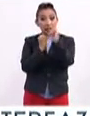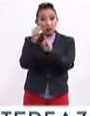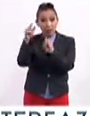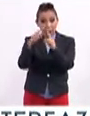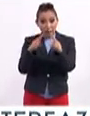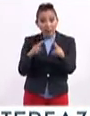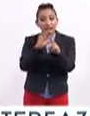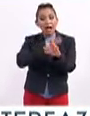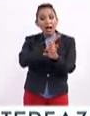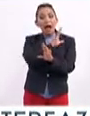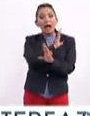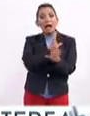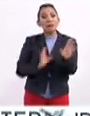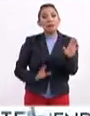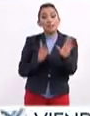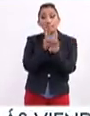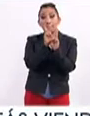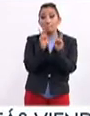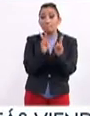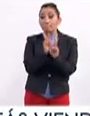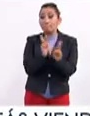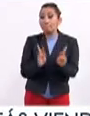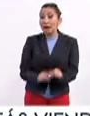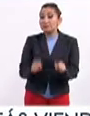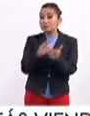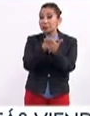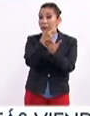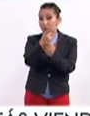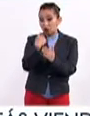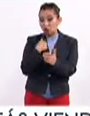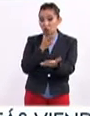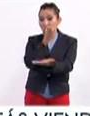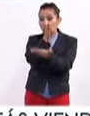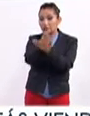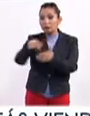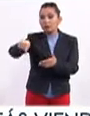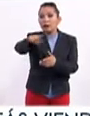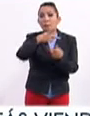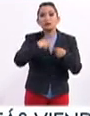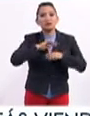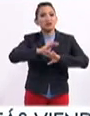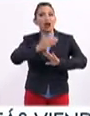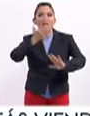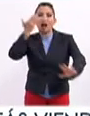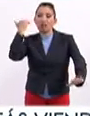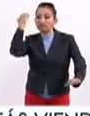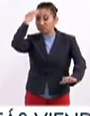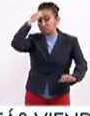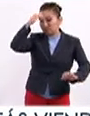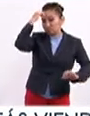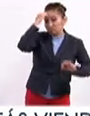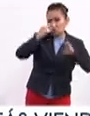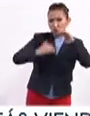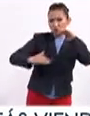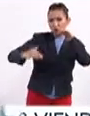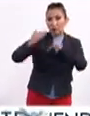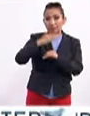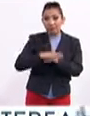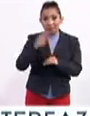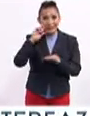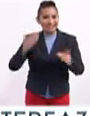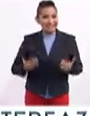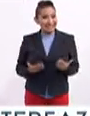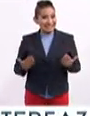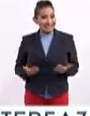ya fue candidata al Premio Nobel de la Paz. Entonces realmente tú vas a llegar con gente que ya tiene un nivel muy alto. Mira, ahí te veíamos